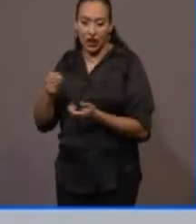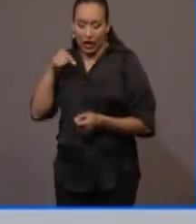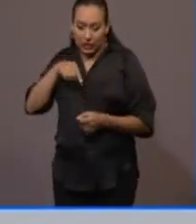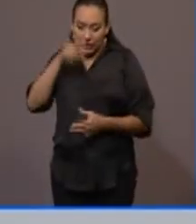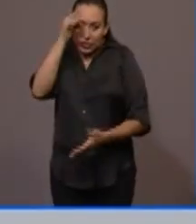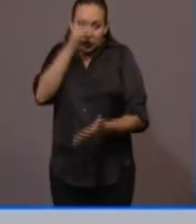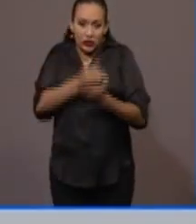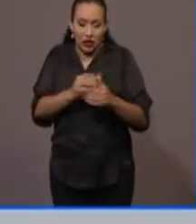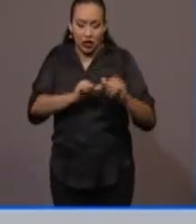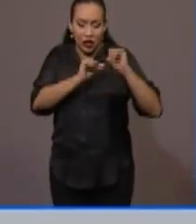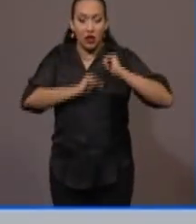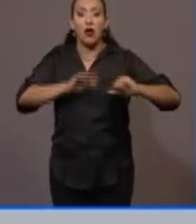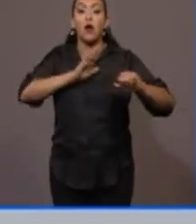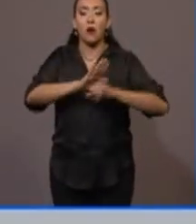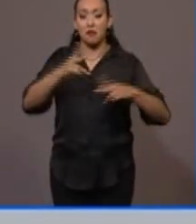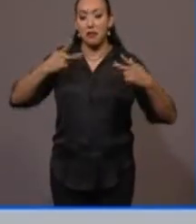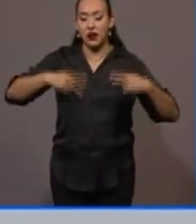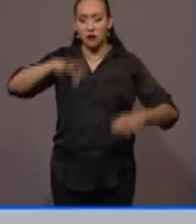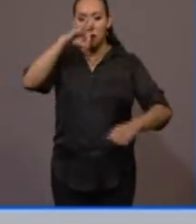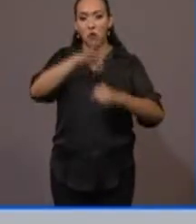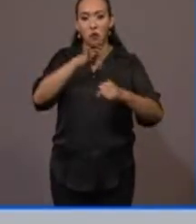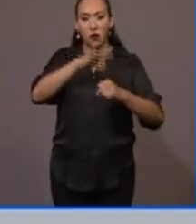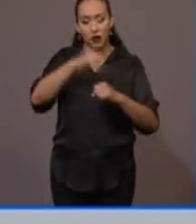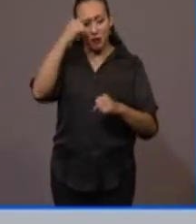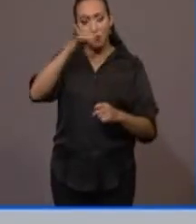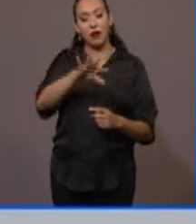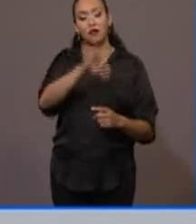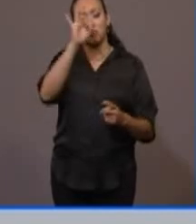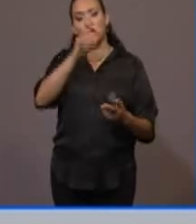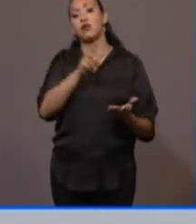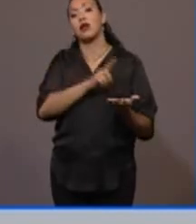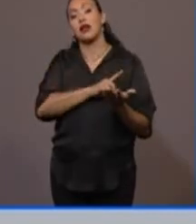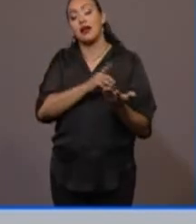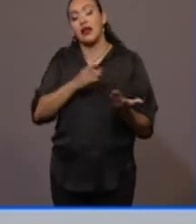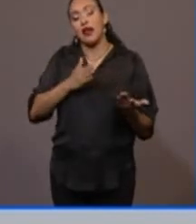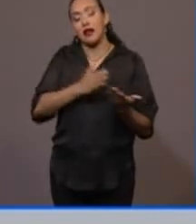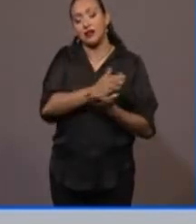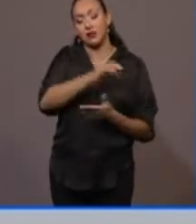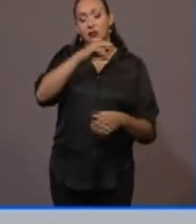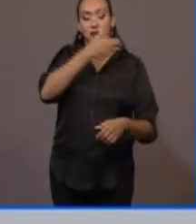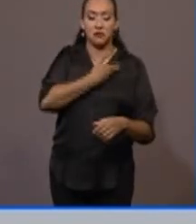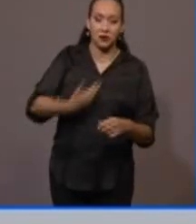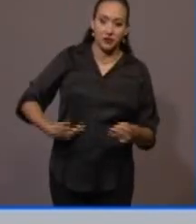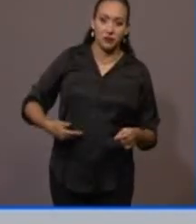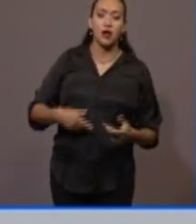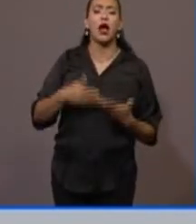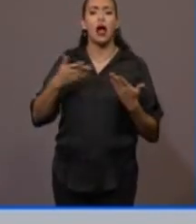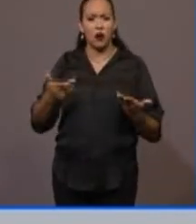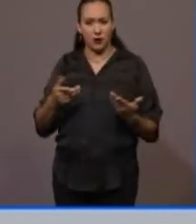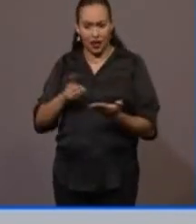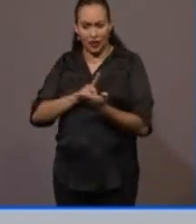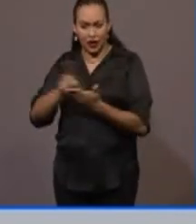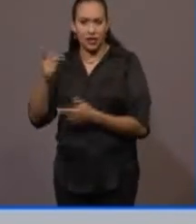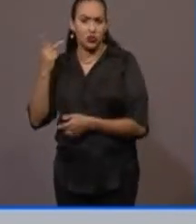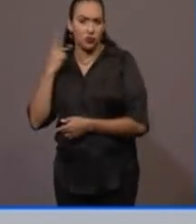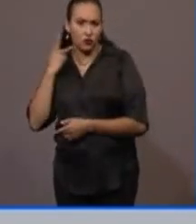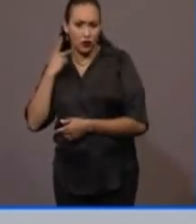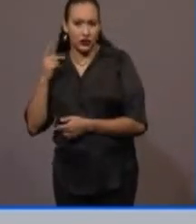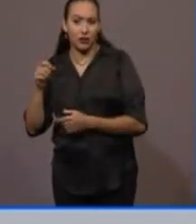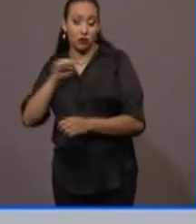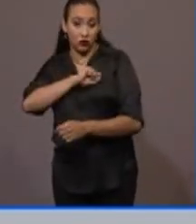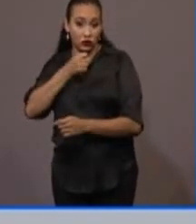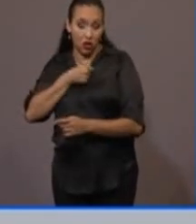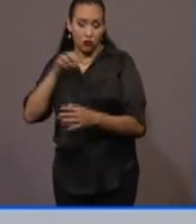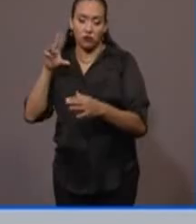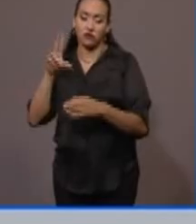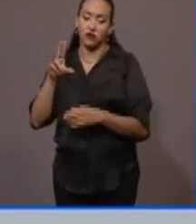en mi punto de vista, sí puede tener incidencia en otros derechos. No quiere decir que el derecho a la salud sea un derecho político electoral.